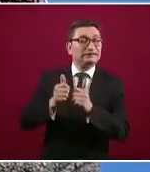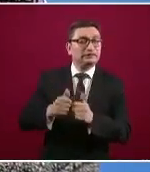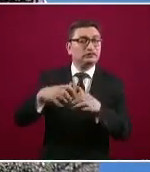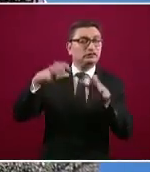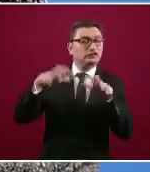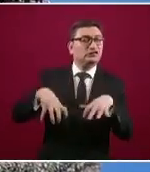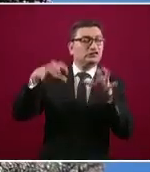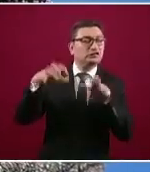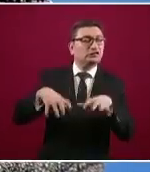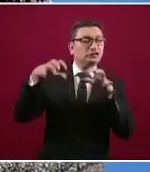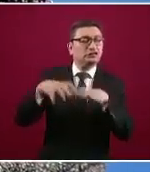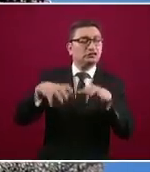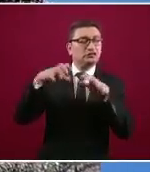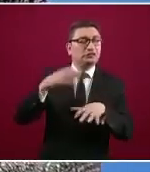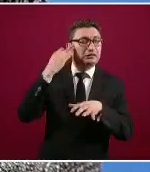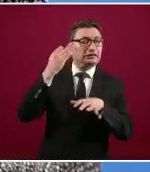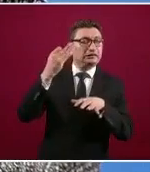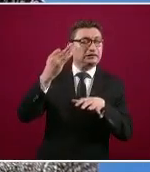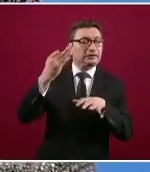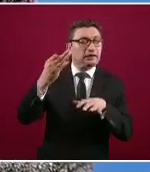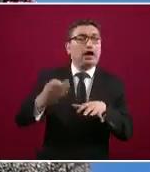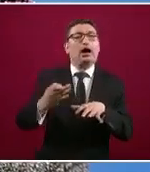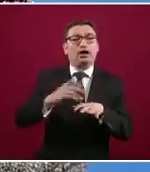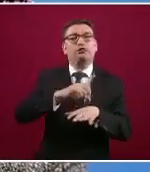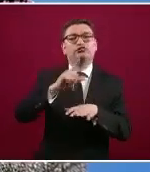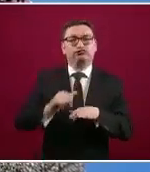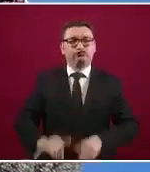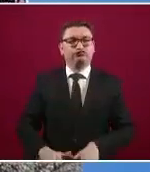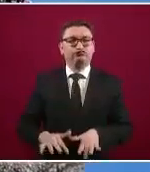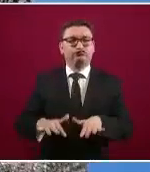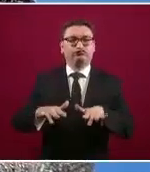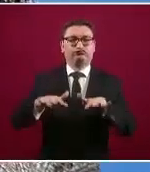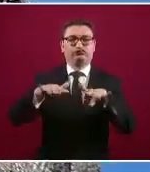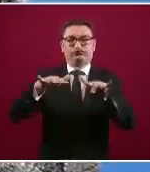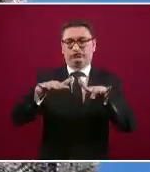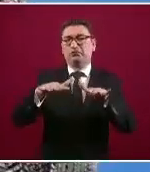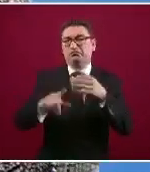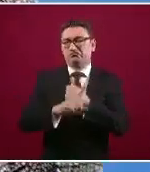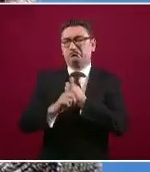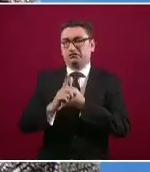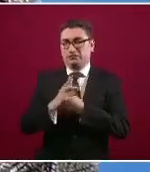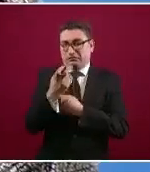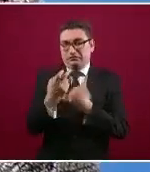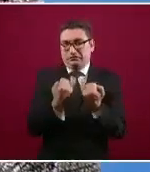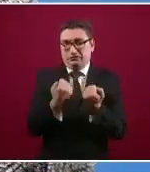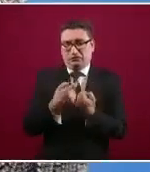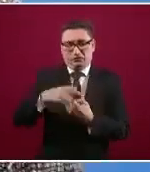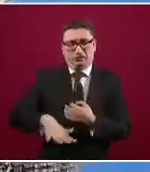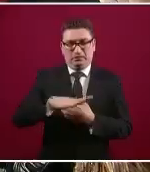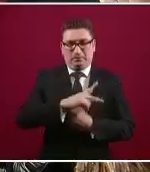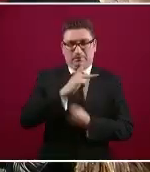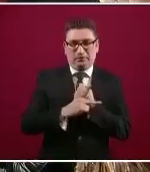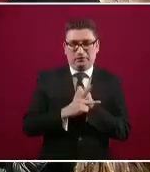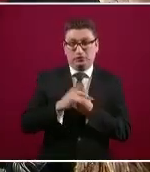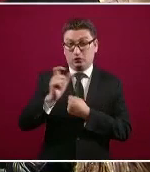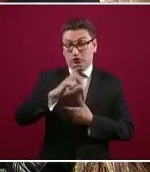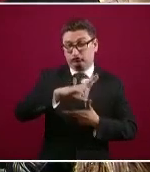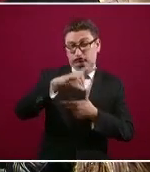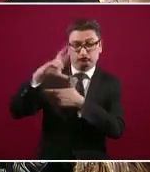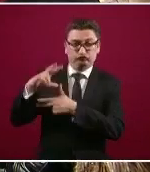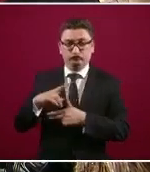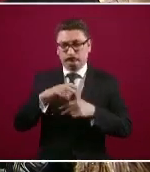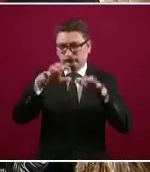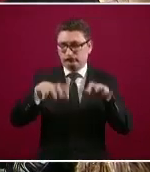problemas de inundaciones. Entonces, esto es muy importante para países como el nuestro, que estamos tan propensos a huracanes, todo el mundo debe conocer estos